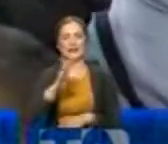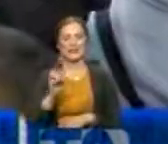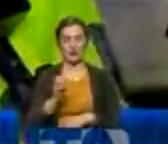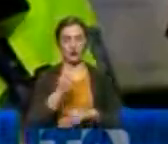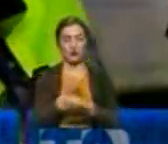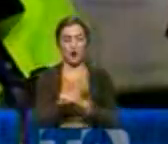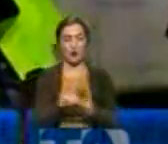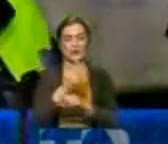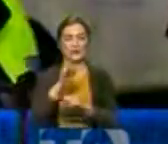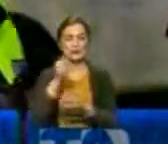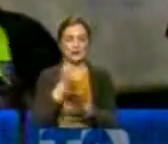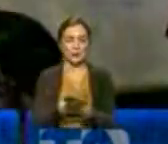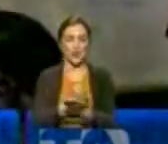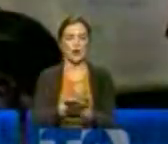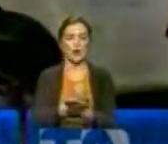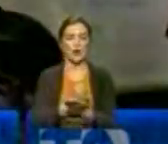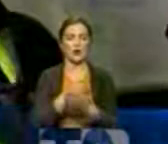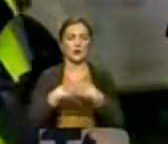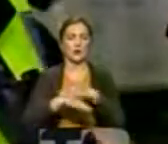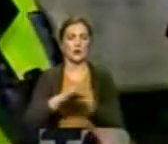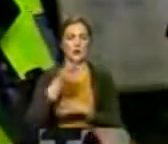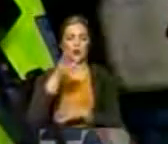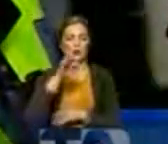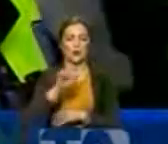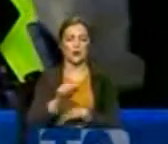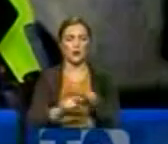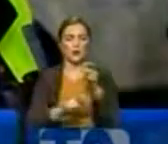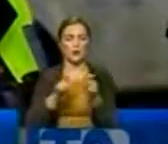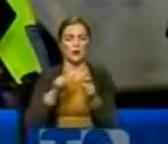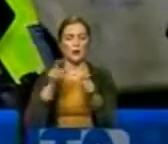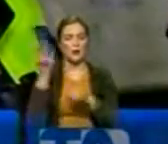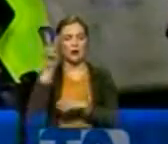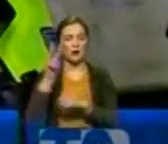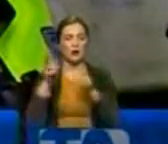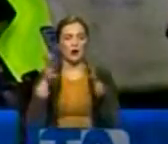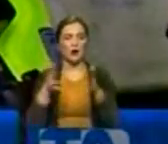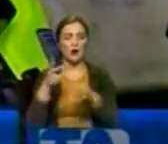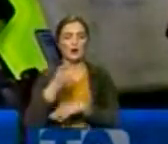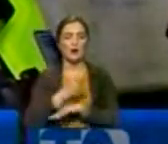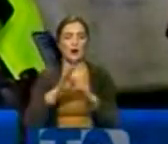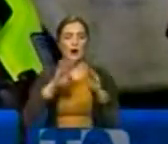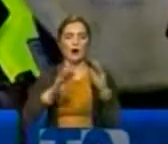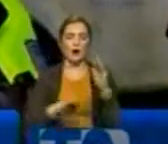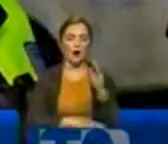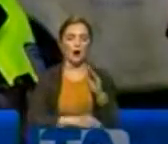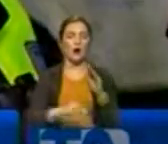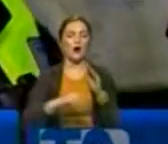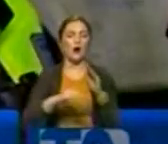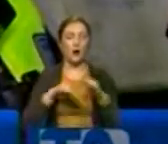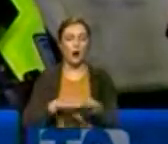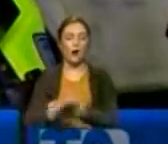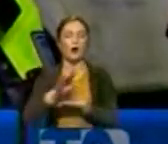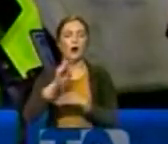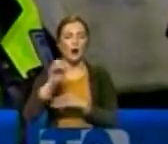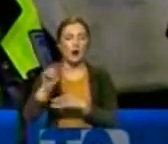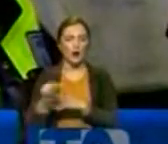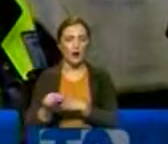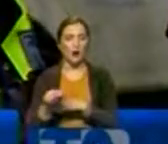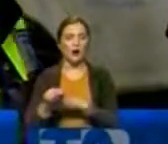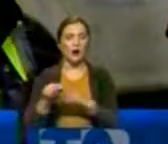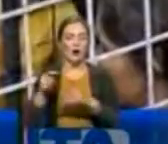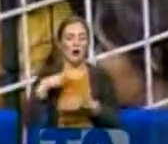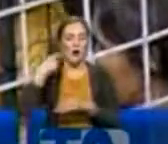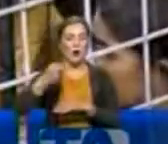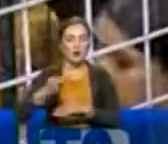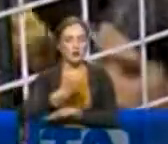hora. Ingresan unos 17.000 ciudadanos extranjeros por día. Esto de acuerdo a las estadísticas que lleva el Servicio de